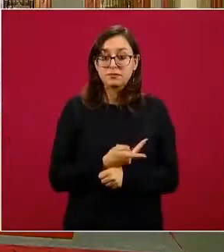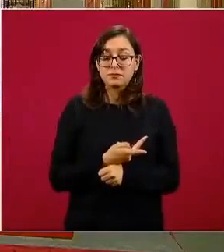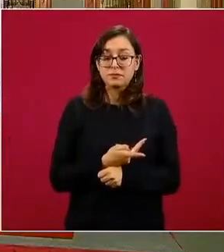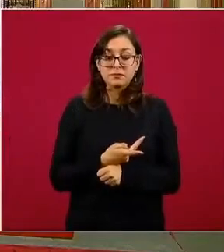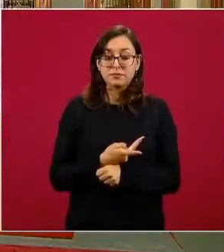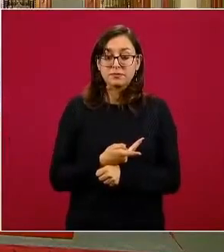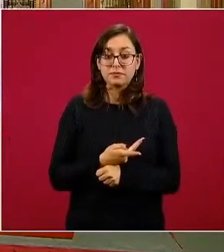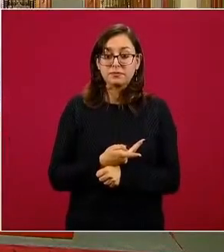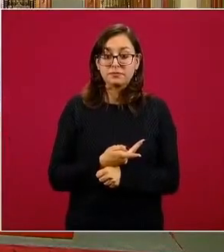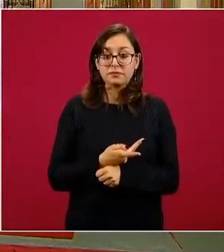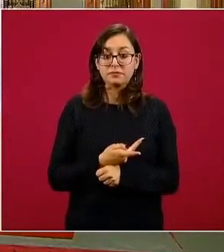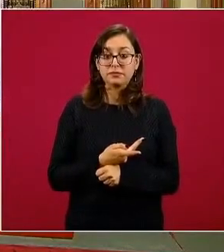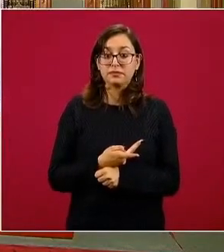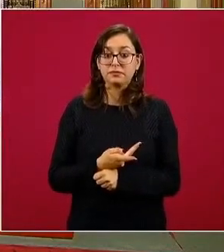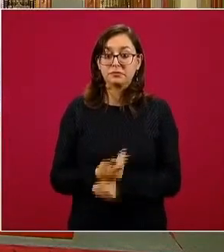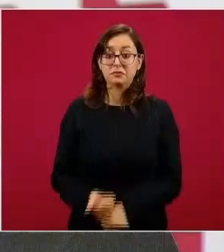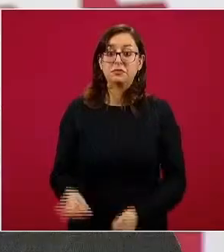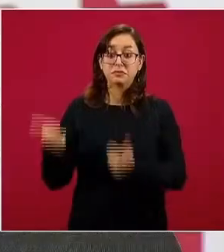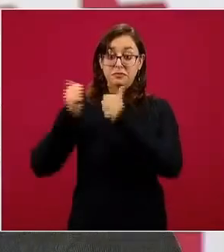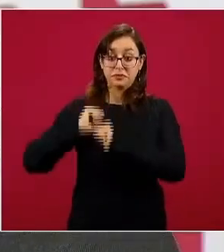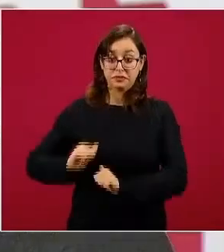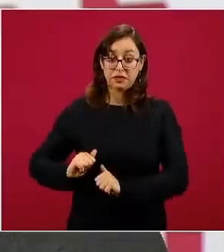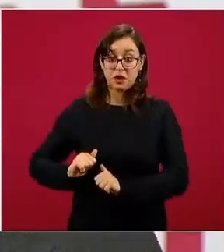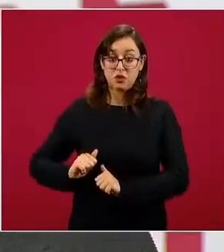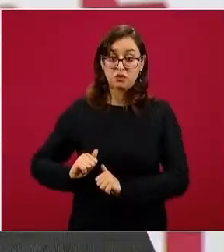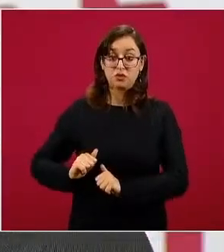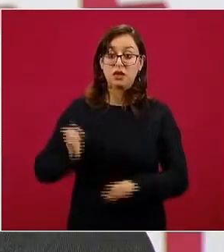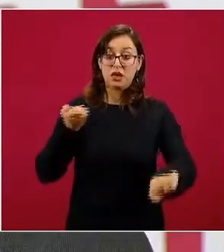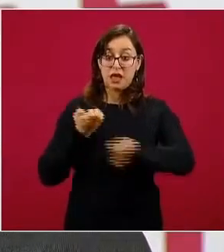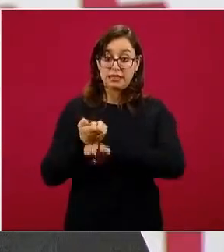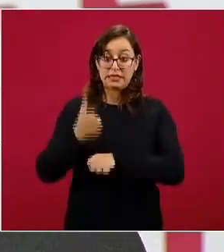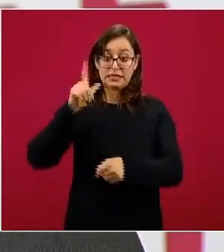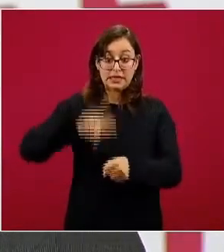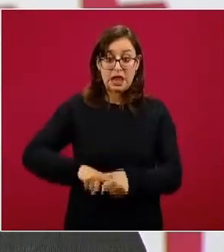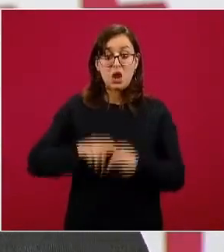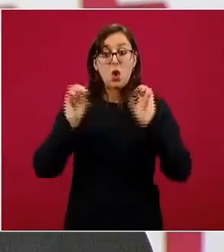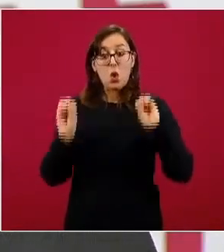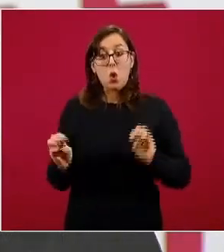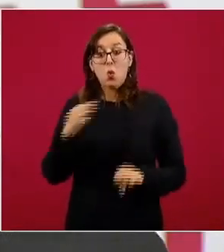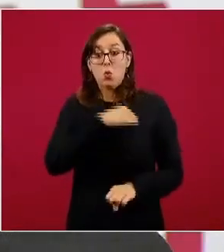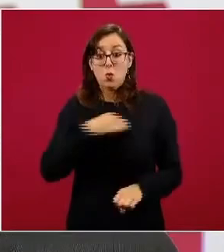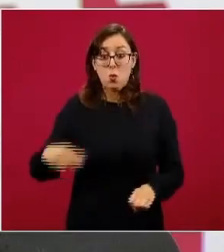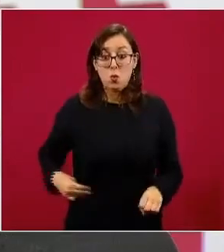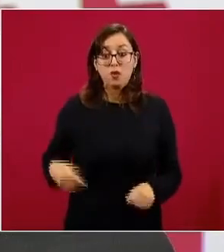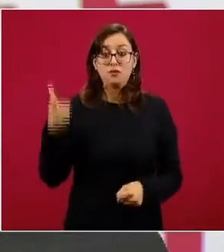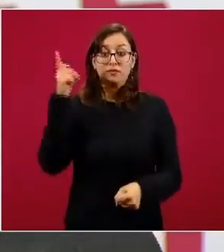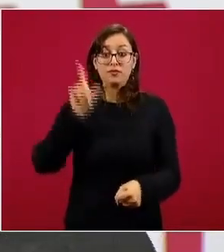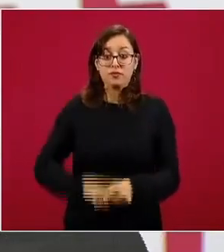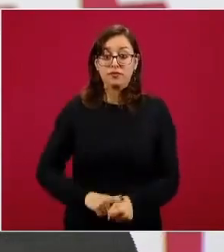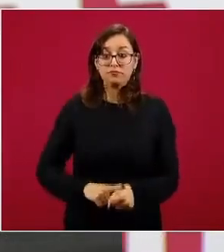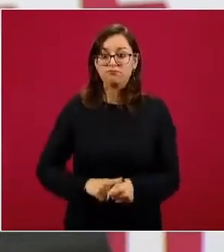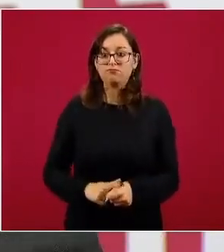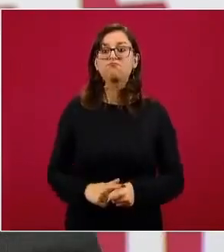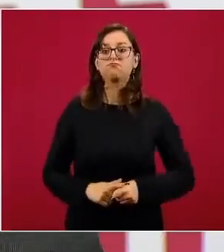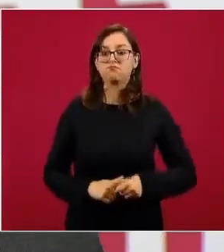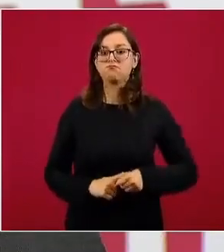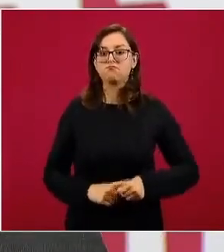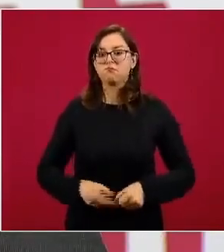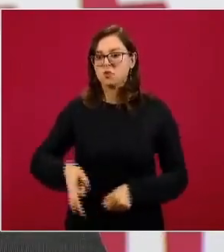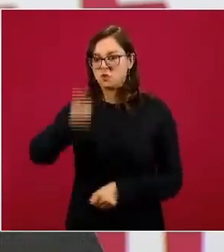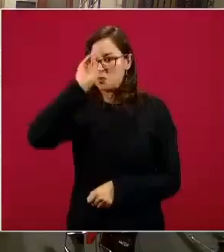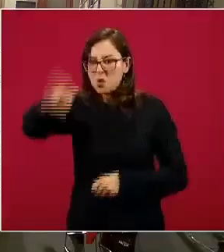afloró por parte de autoridades, ya sea estatales o municipales, paquetes de medidas